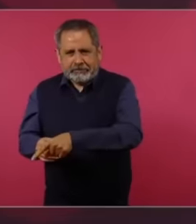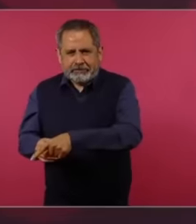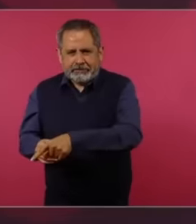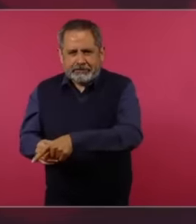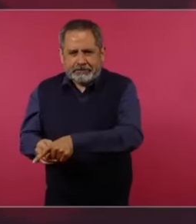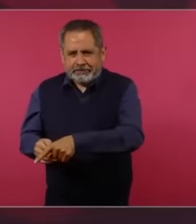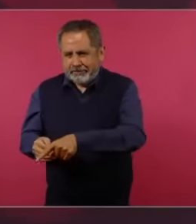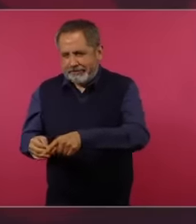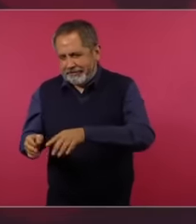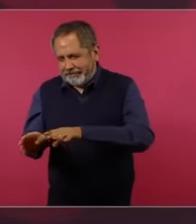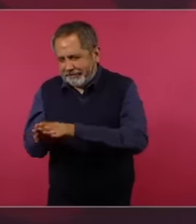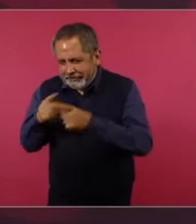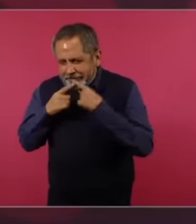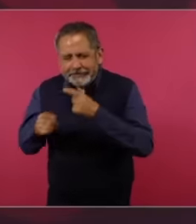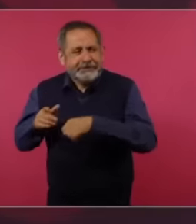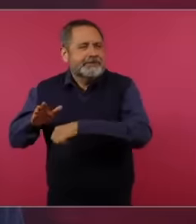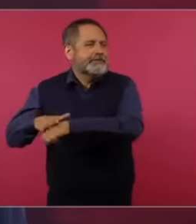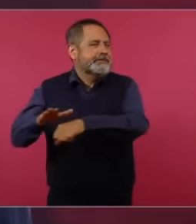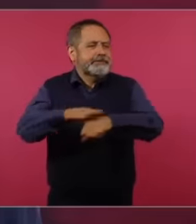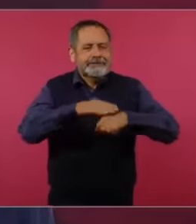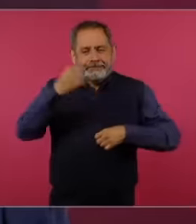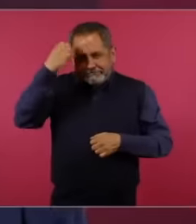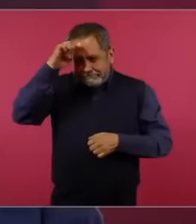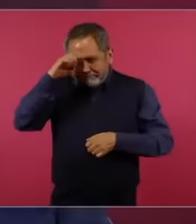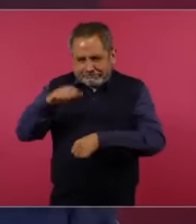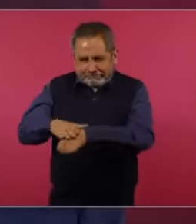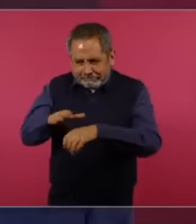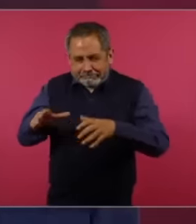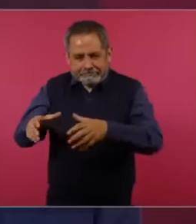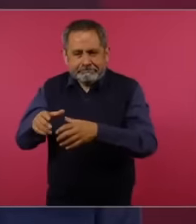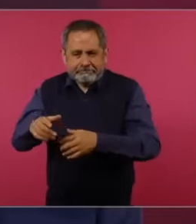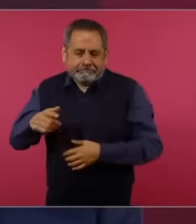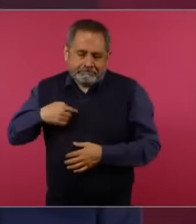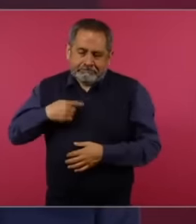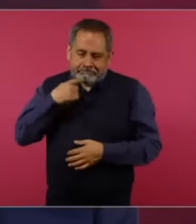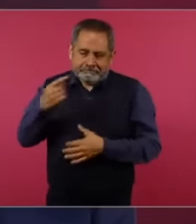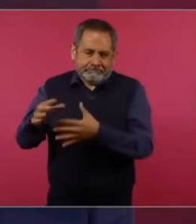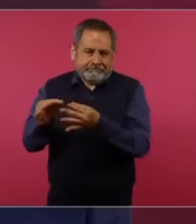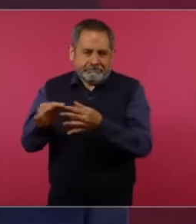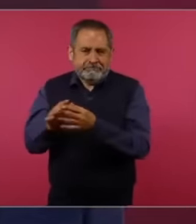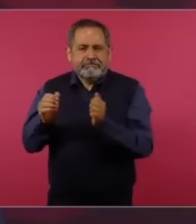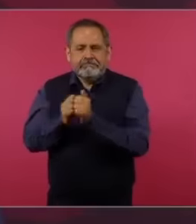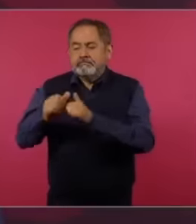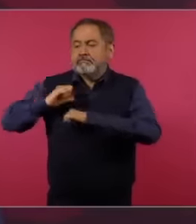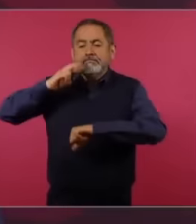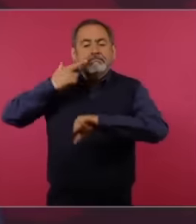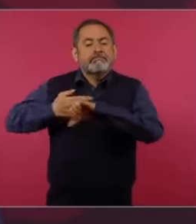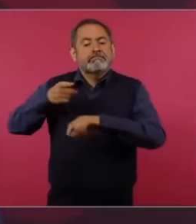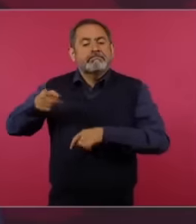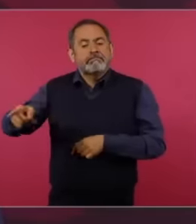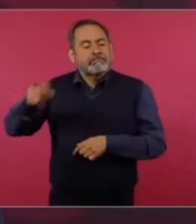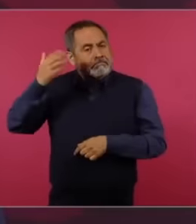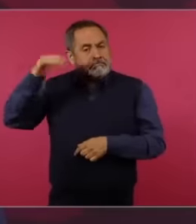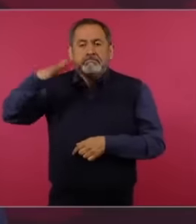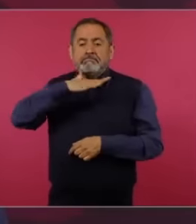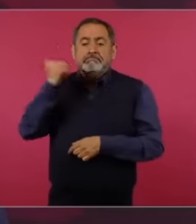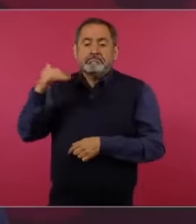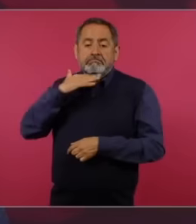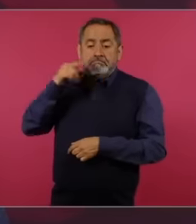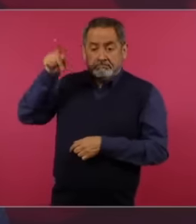a los expertos, hablé, me acuerdo, con la canciller de Alemania